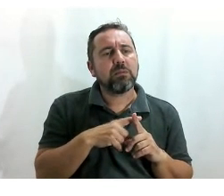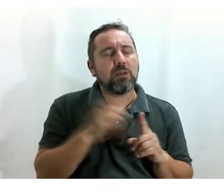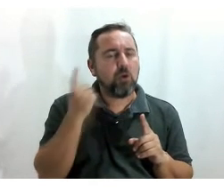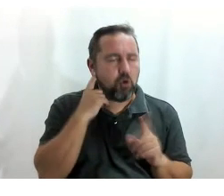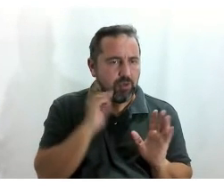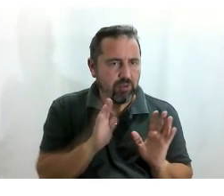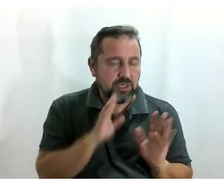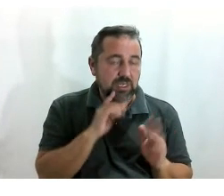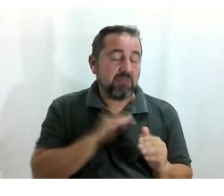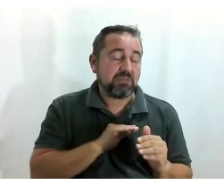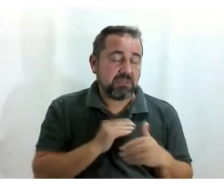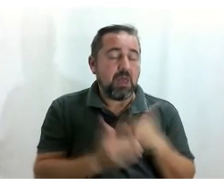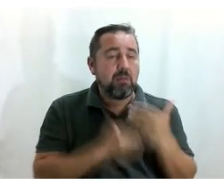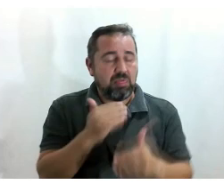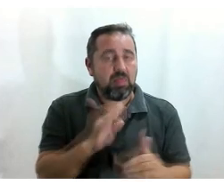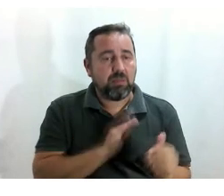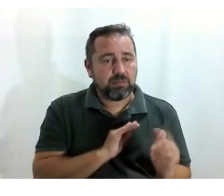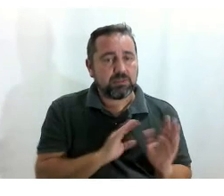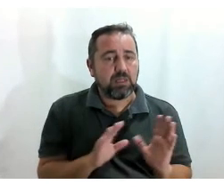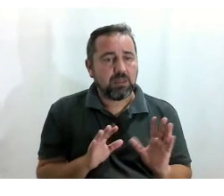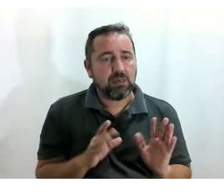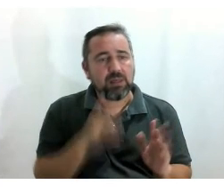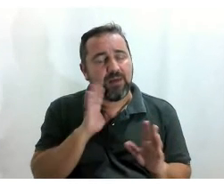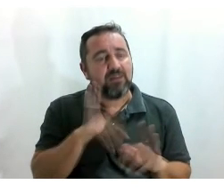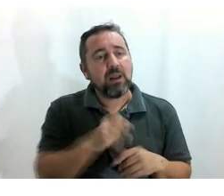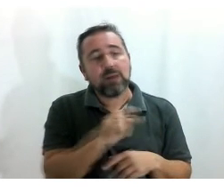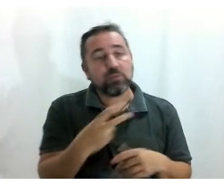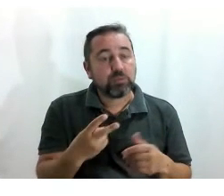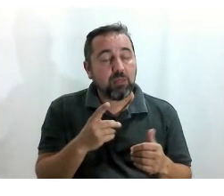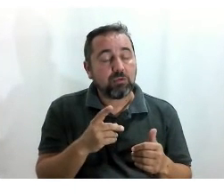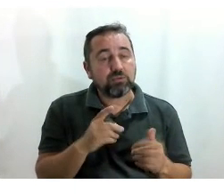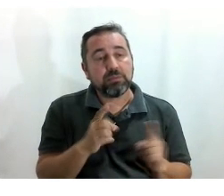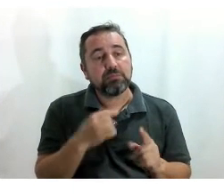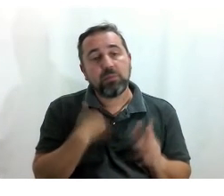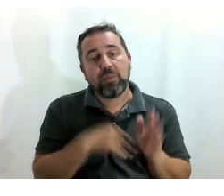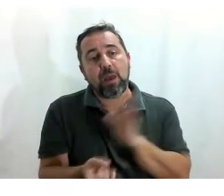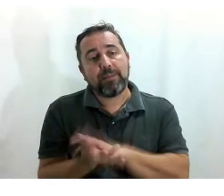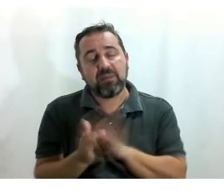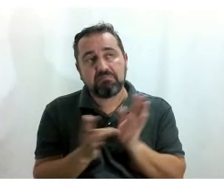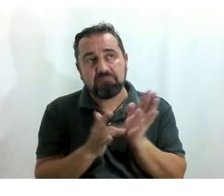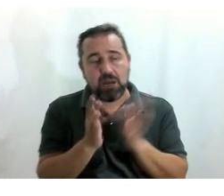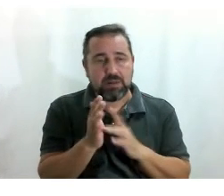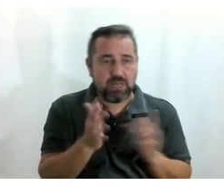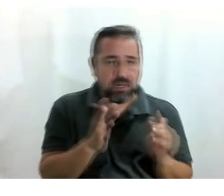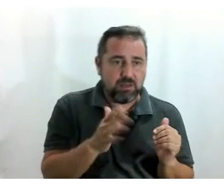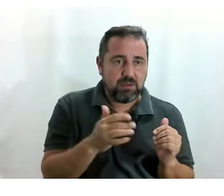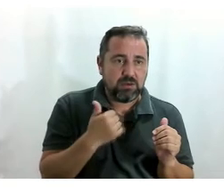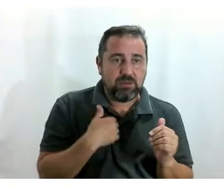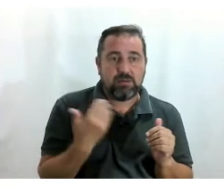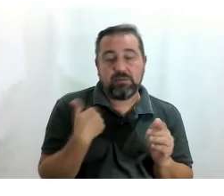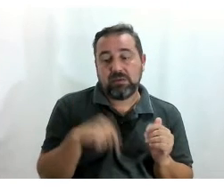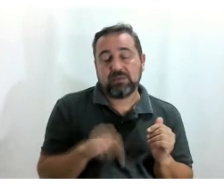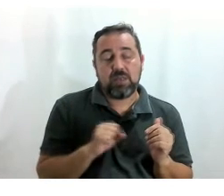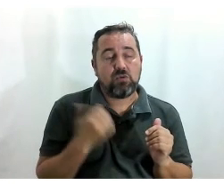Está bastante avanzada y se prevé que los primeros resultados se aparezcan en abril, deberían haber aparecido en abril de